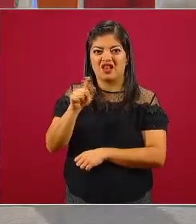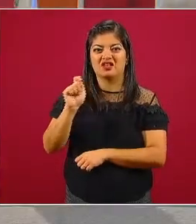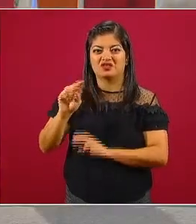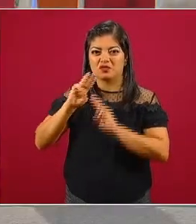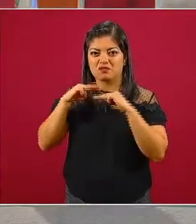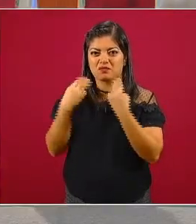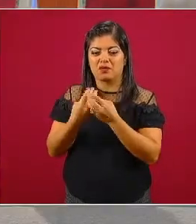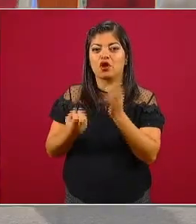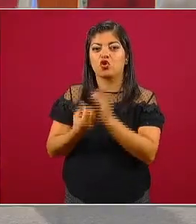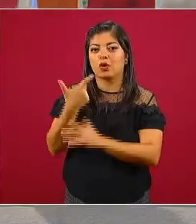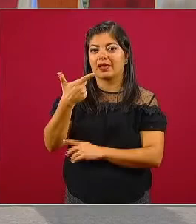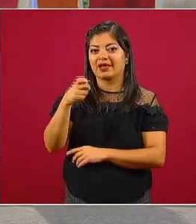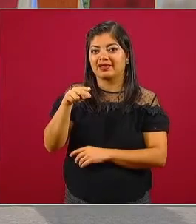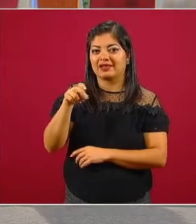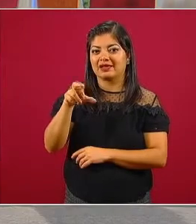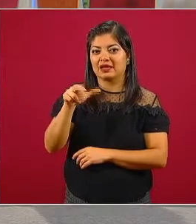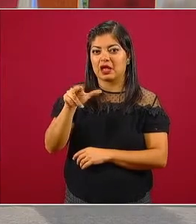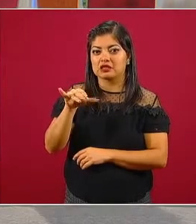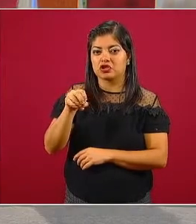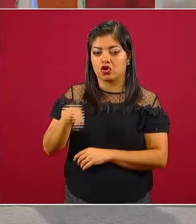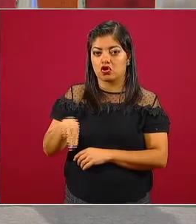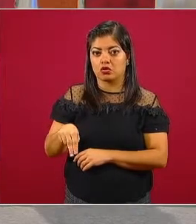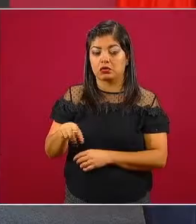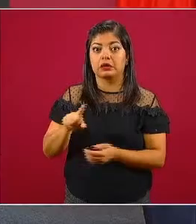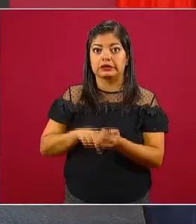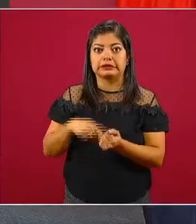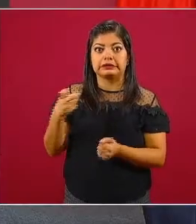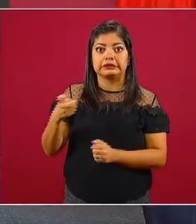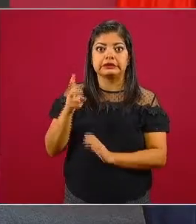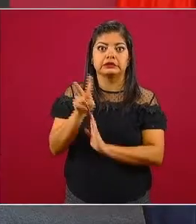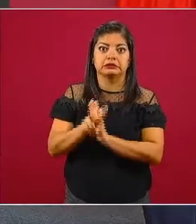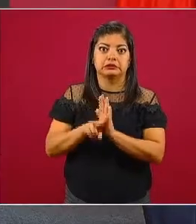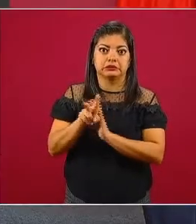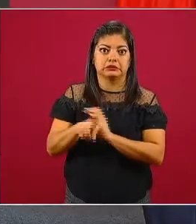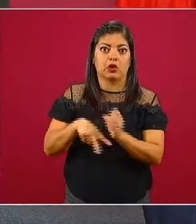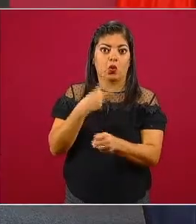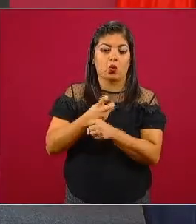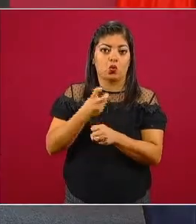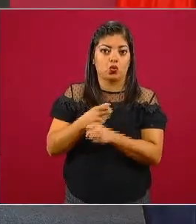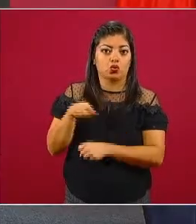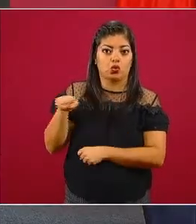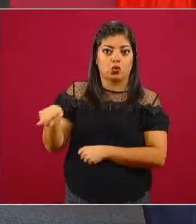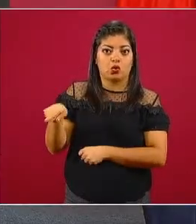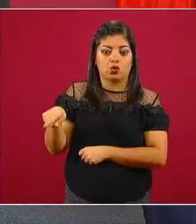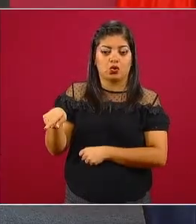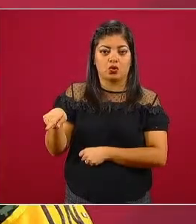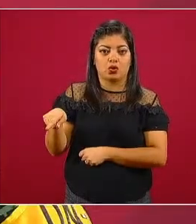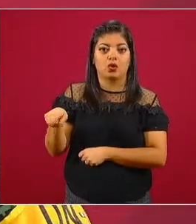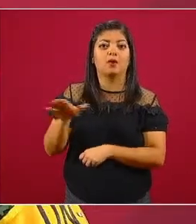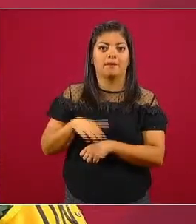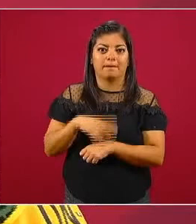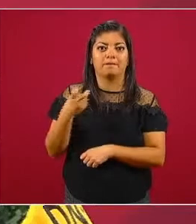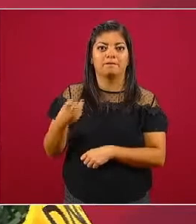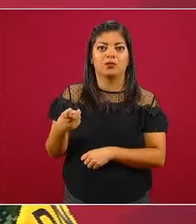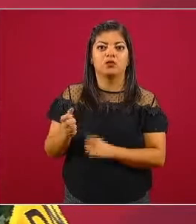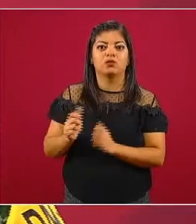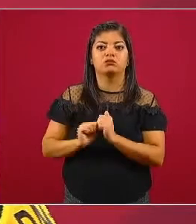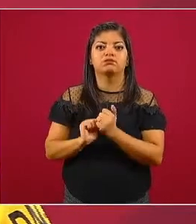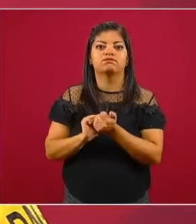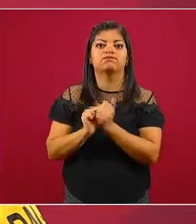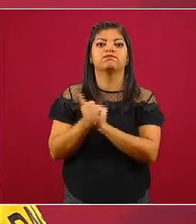estado. Entonces, creemos que este segundo video pues es la consecuencia de